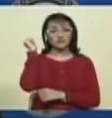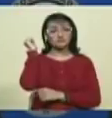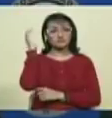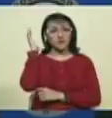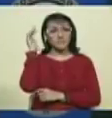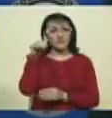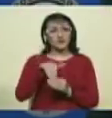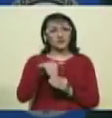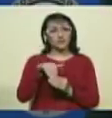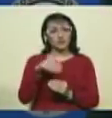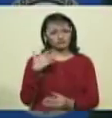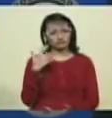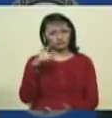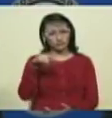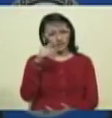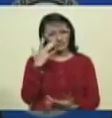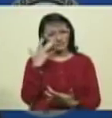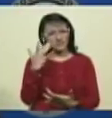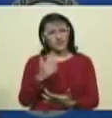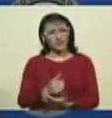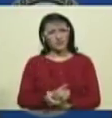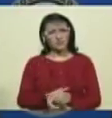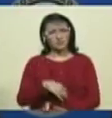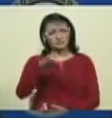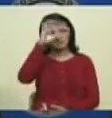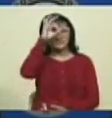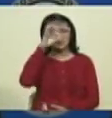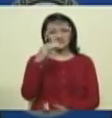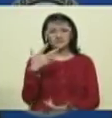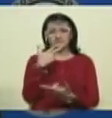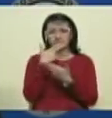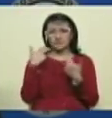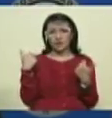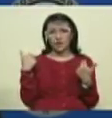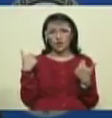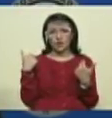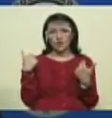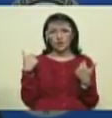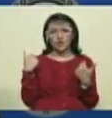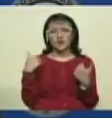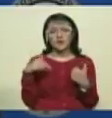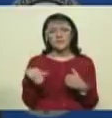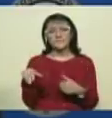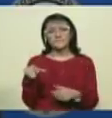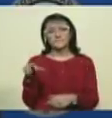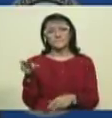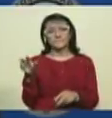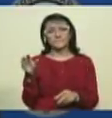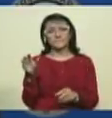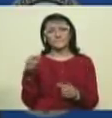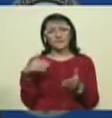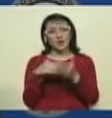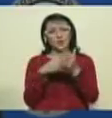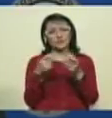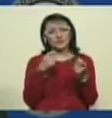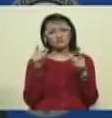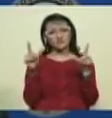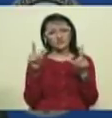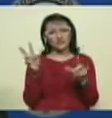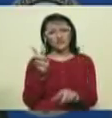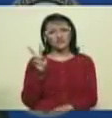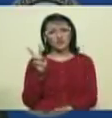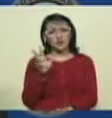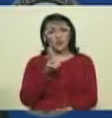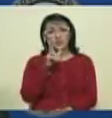sé si ustedes la vieron, quizá no la vieron, porque la censura a los medios venezolanos es atroz, sobre